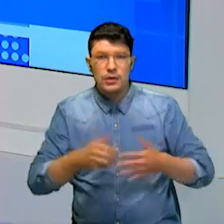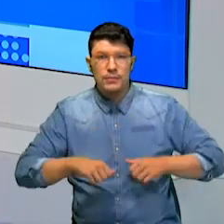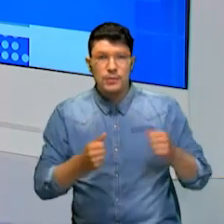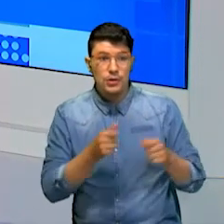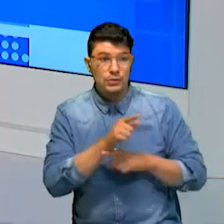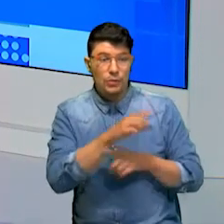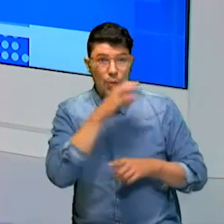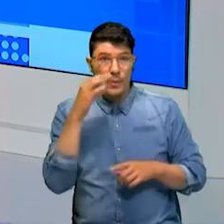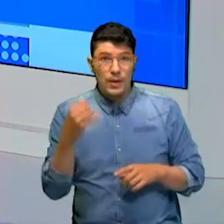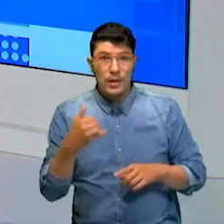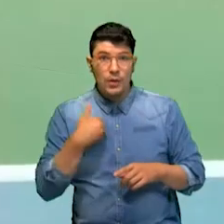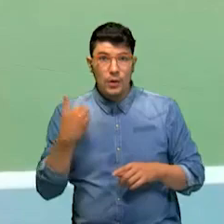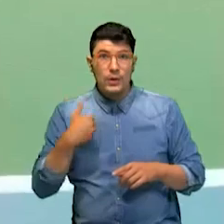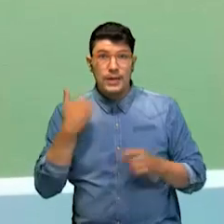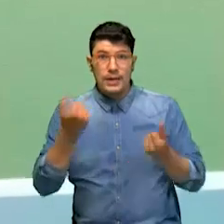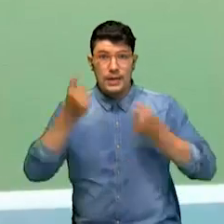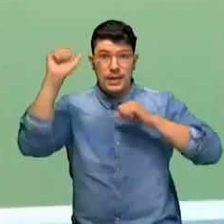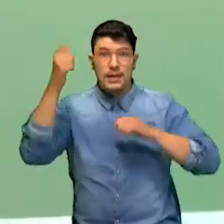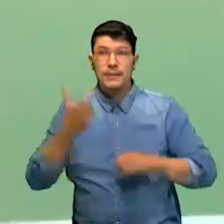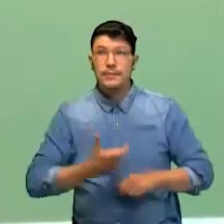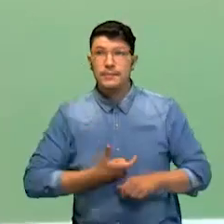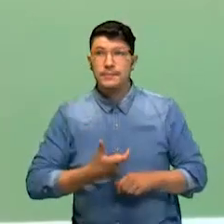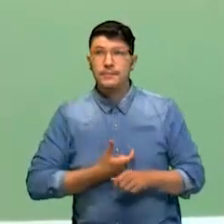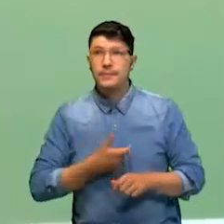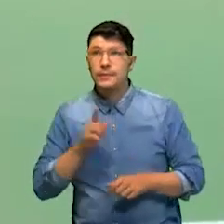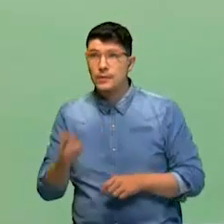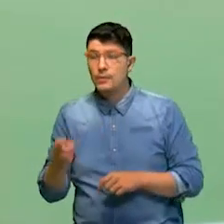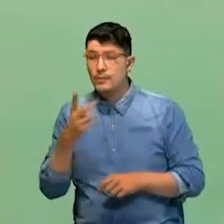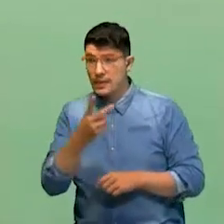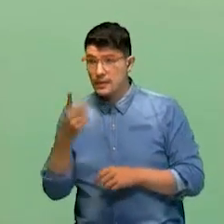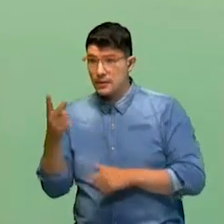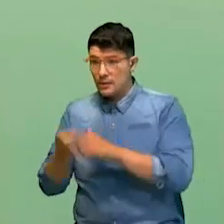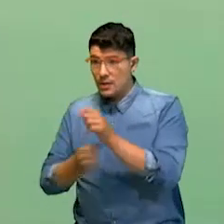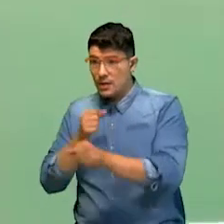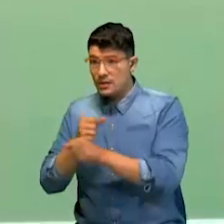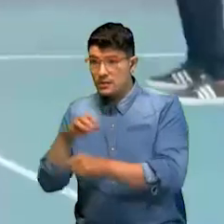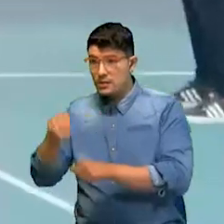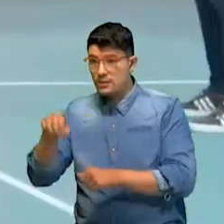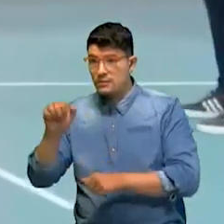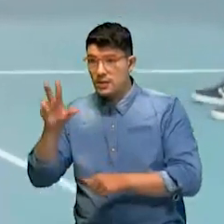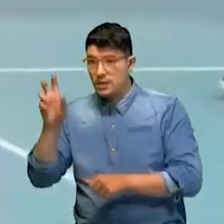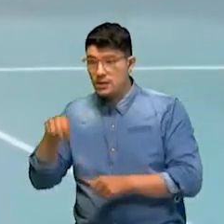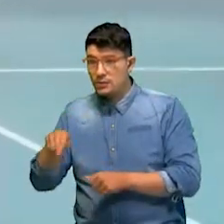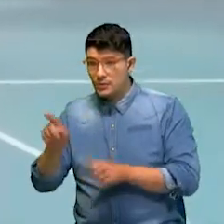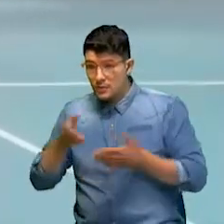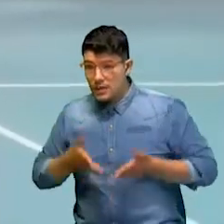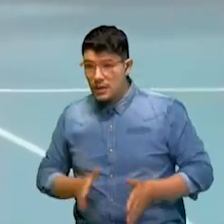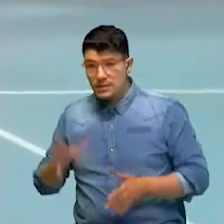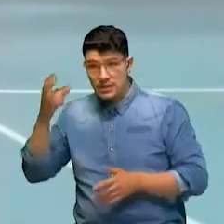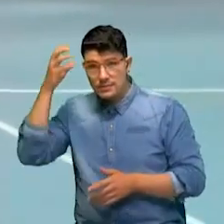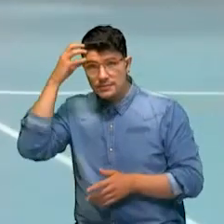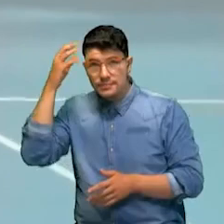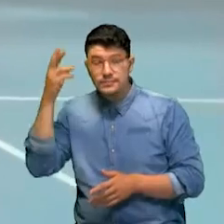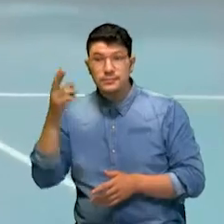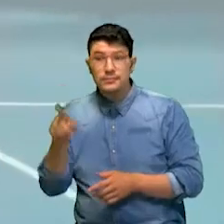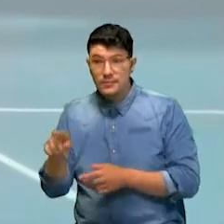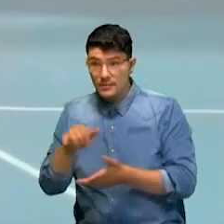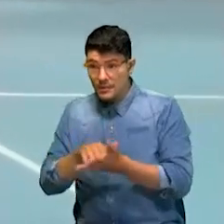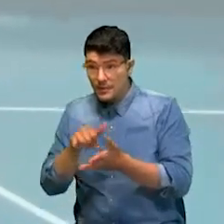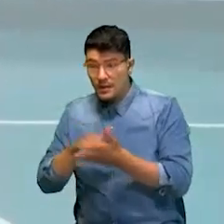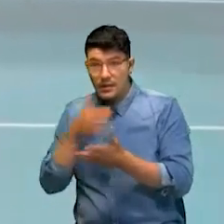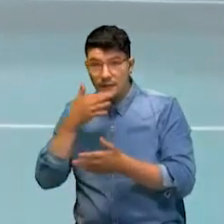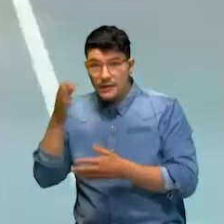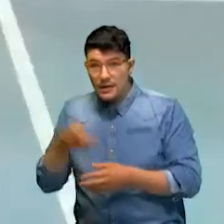consiguió 3 medallas. A sus 22 años de edad, Marlon Mendieta, quien nació con síndrome de Down, se ha convertido en un